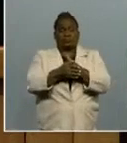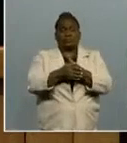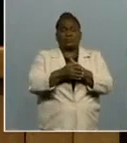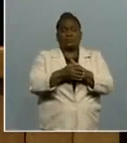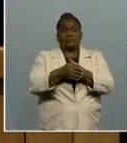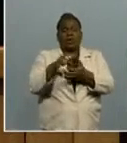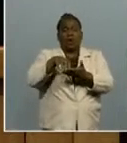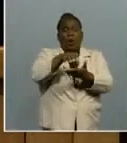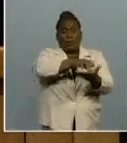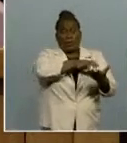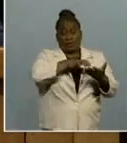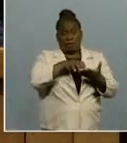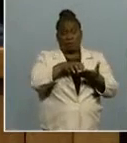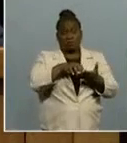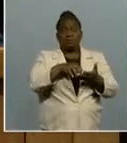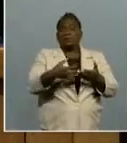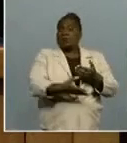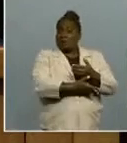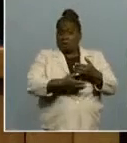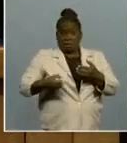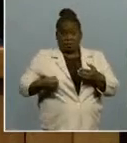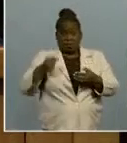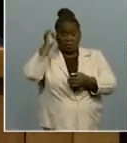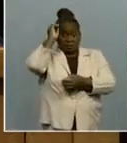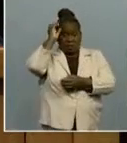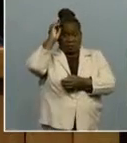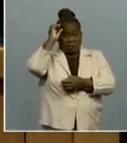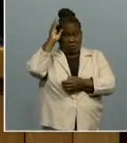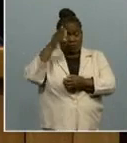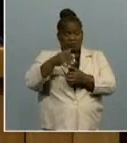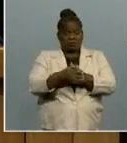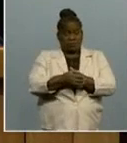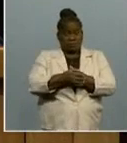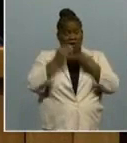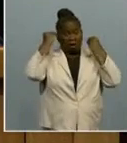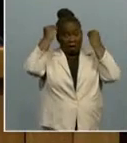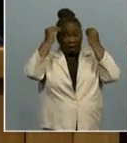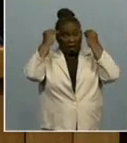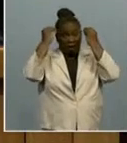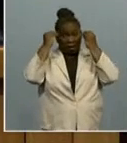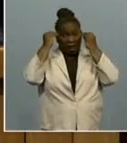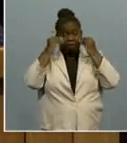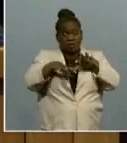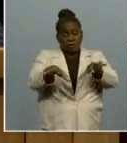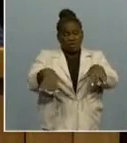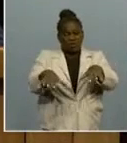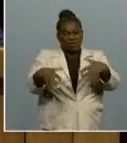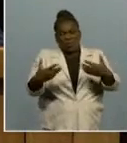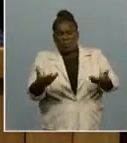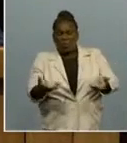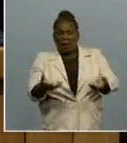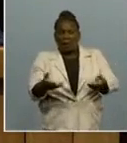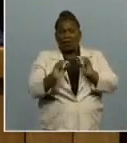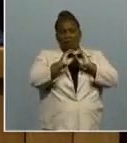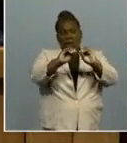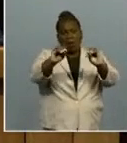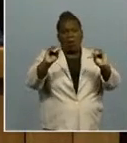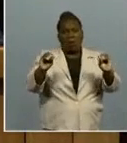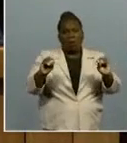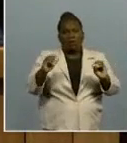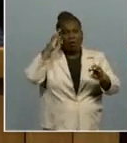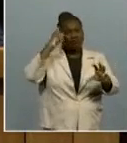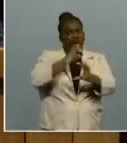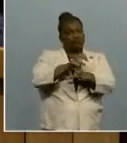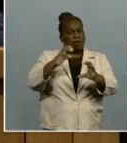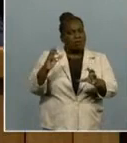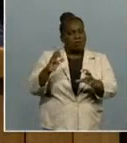resistiremos creativamente a través del análisis profundo y real de cada situación convocando al conocimiento